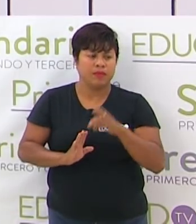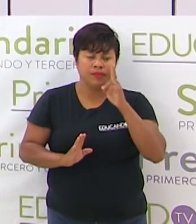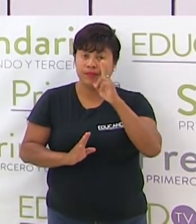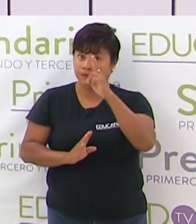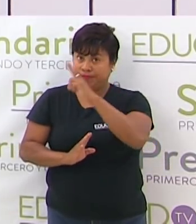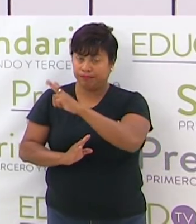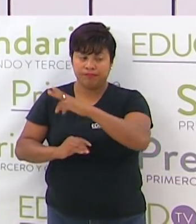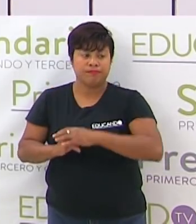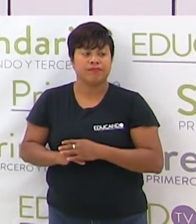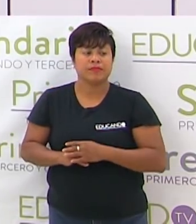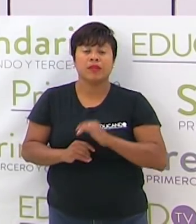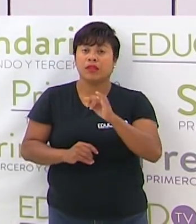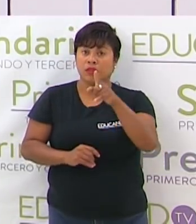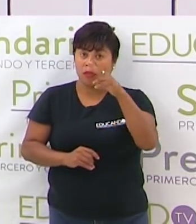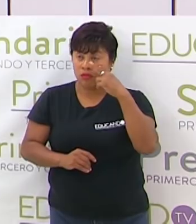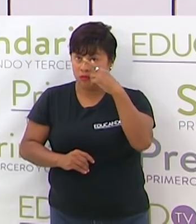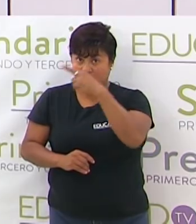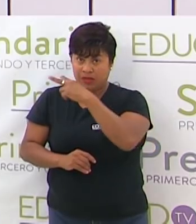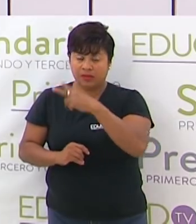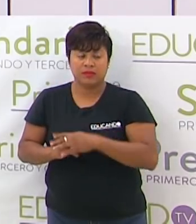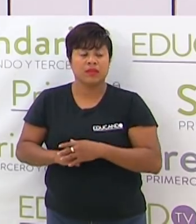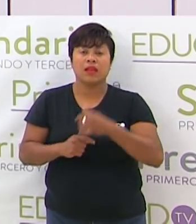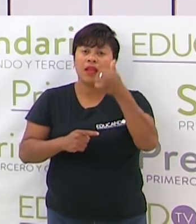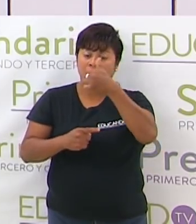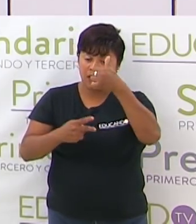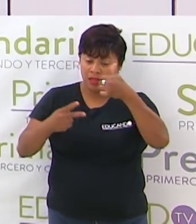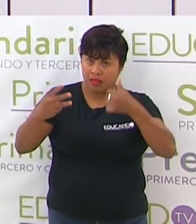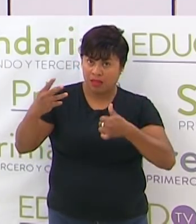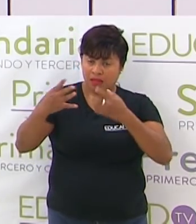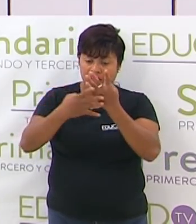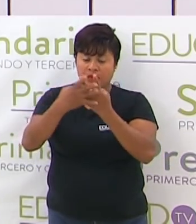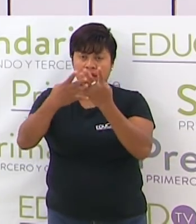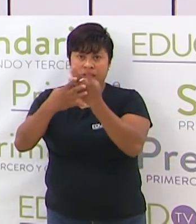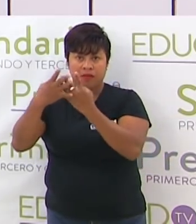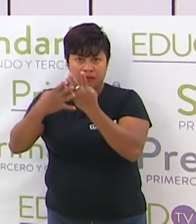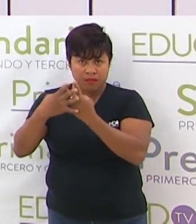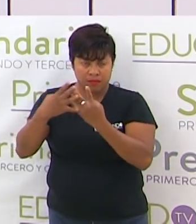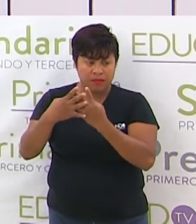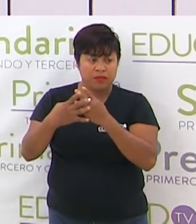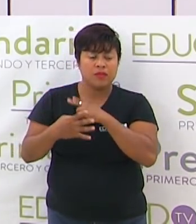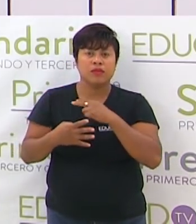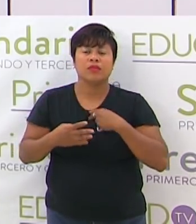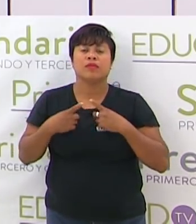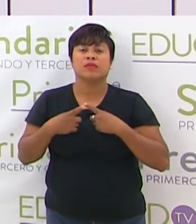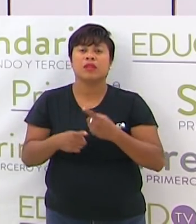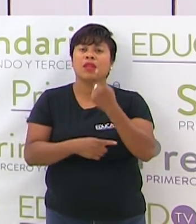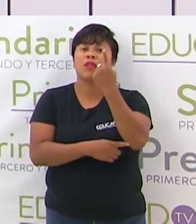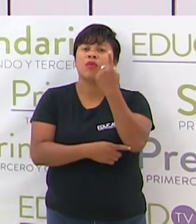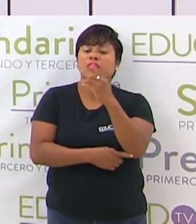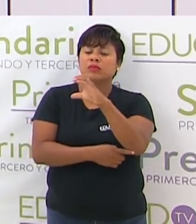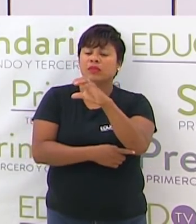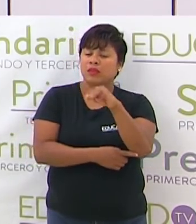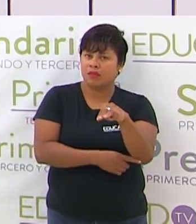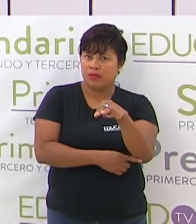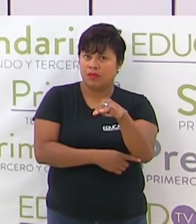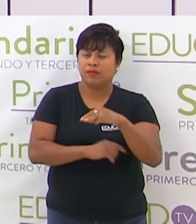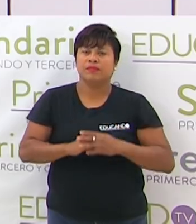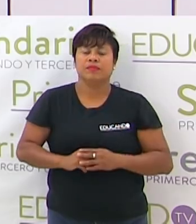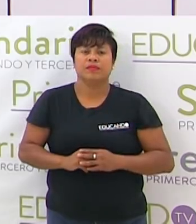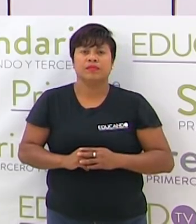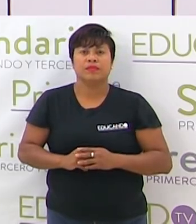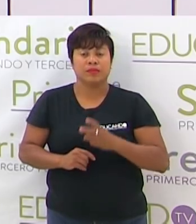mira, si tú observas, cada cuadrito, en este caso le vamos a dar el valor de 1